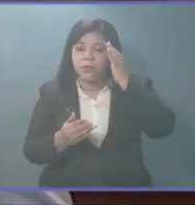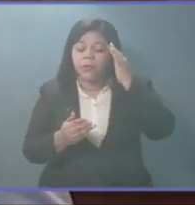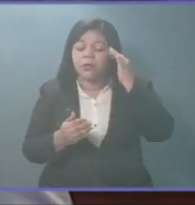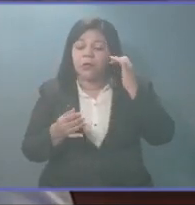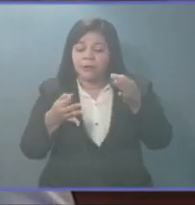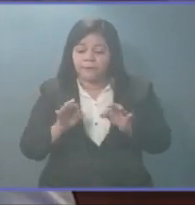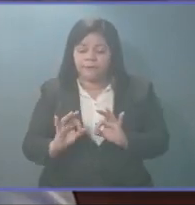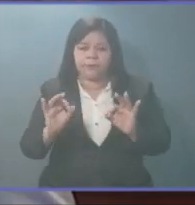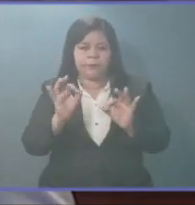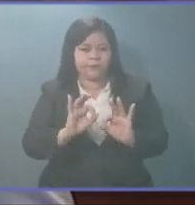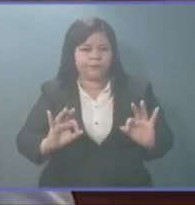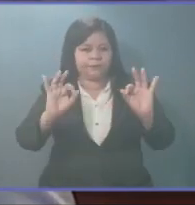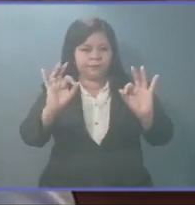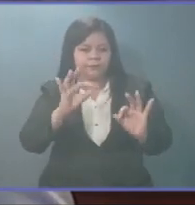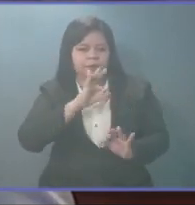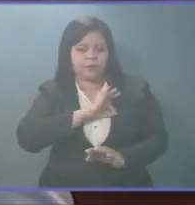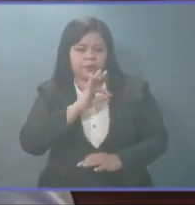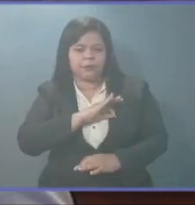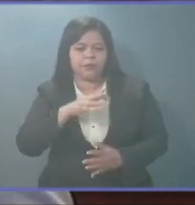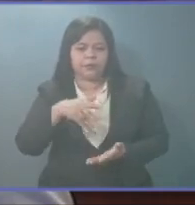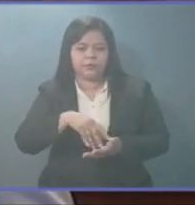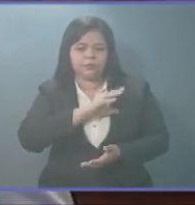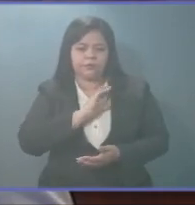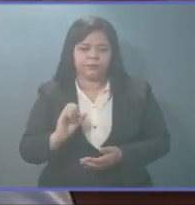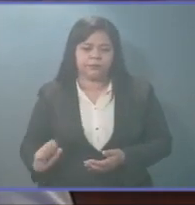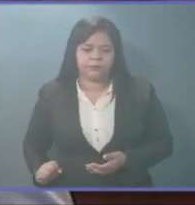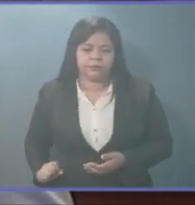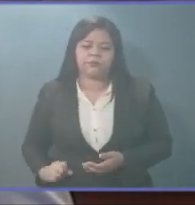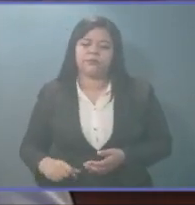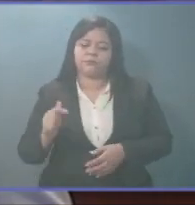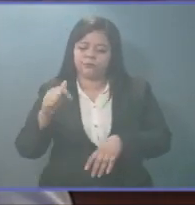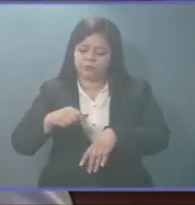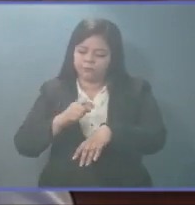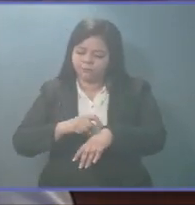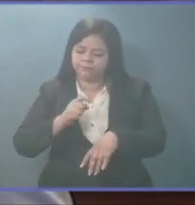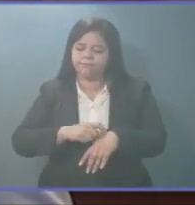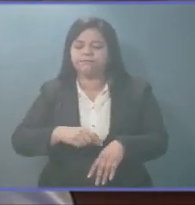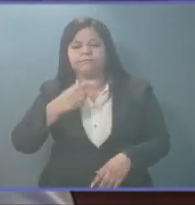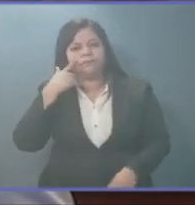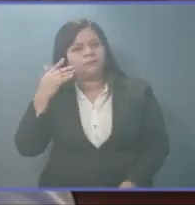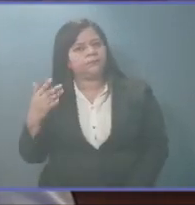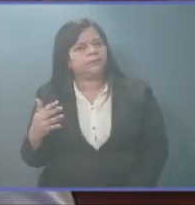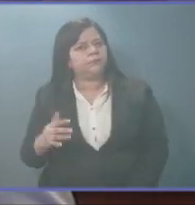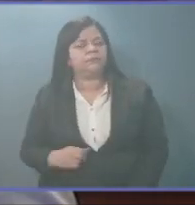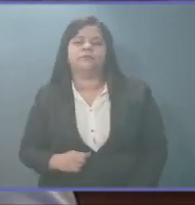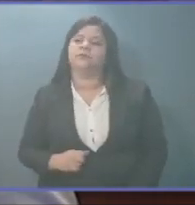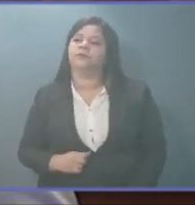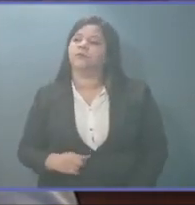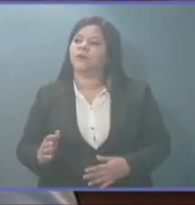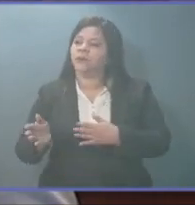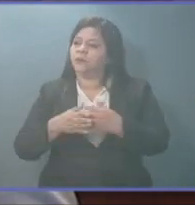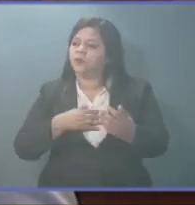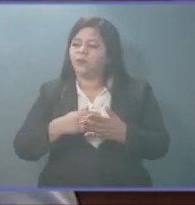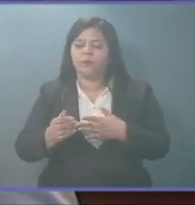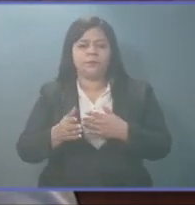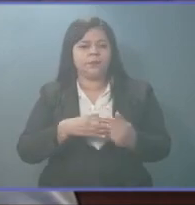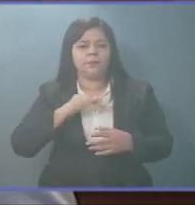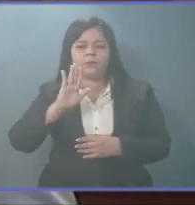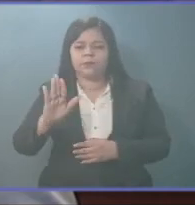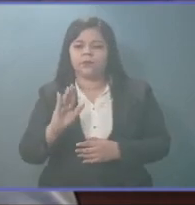eficiencia y en favor del pueblo salvadoreño en un momento crítico de la pandemia. sin importar el color